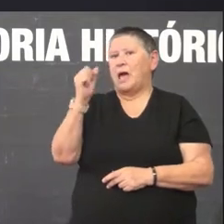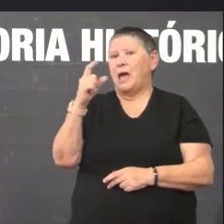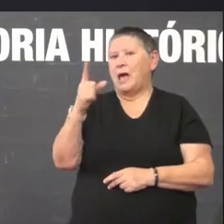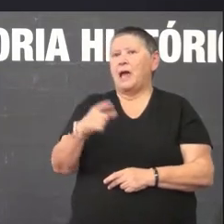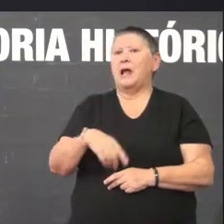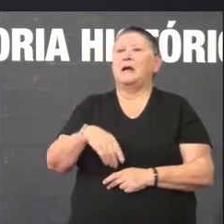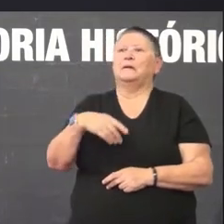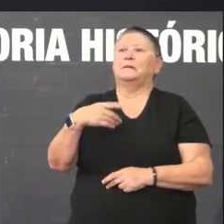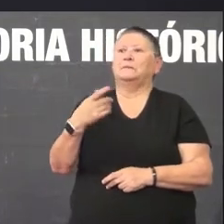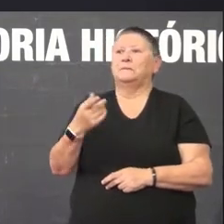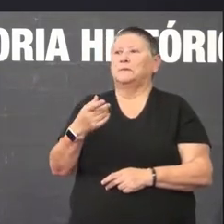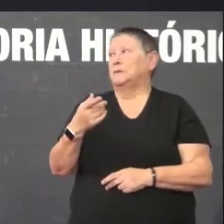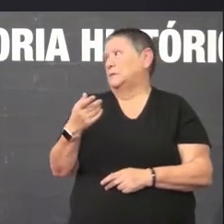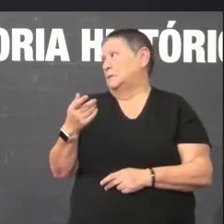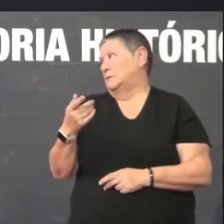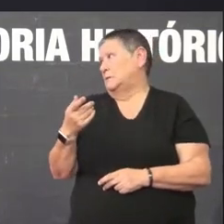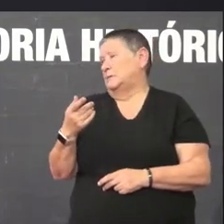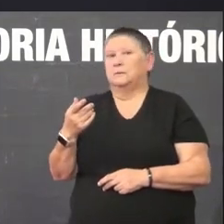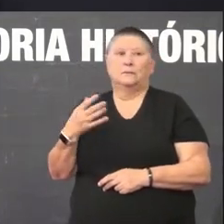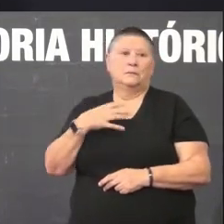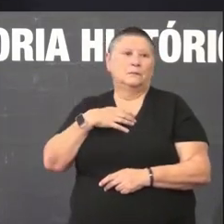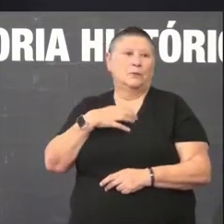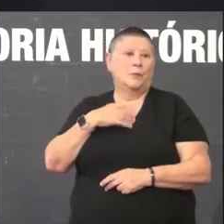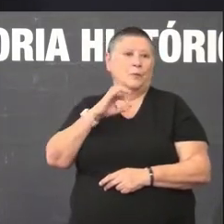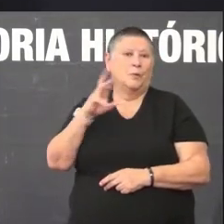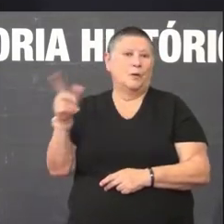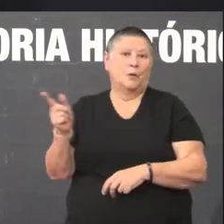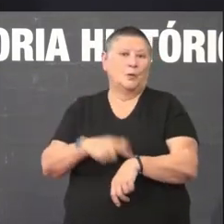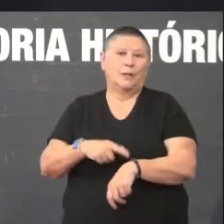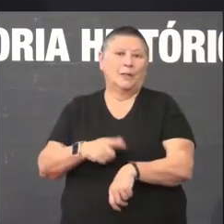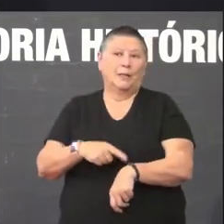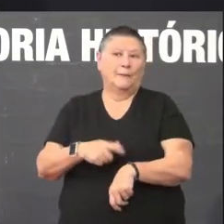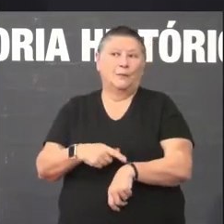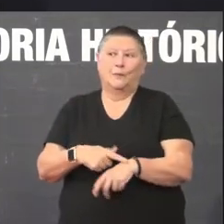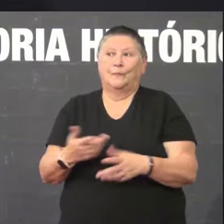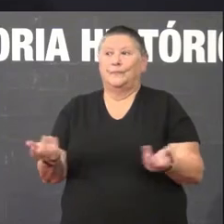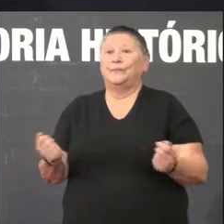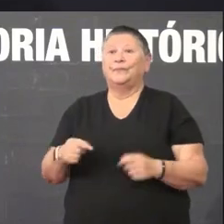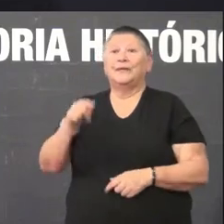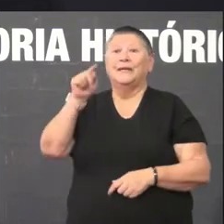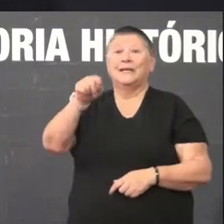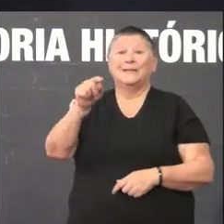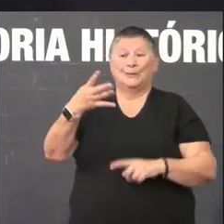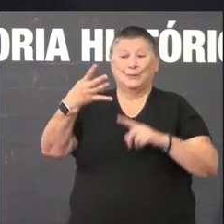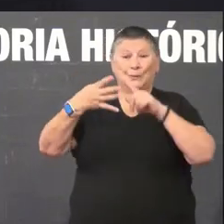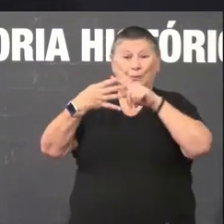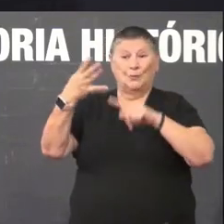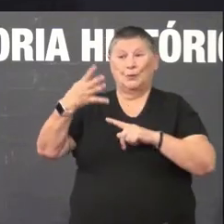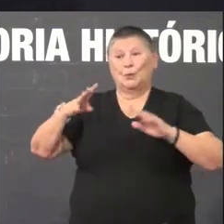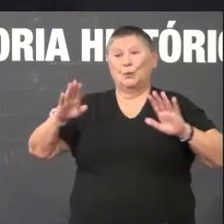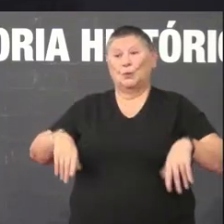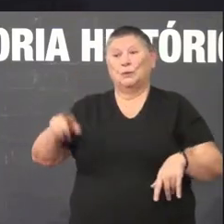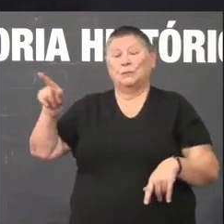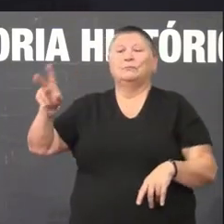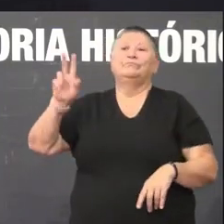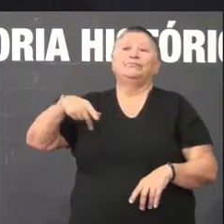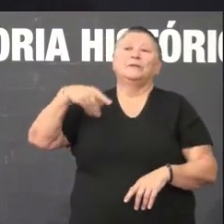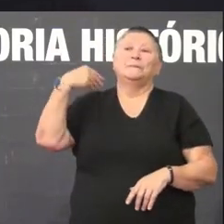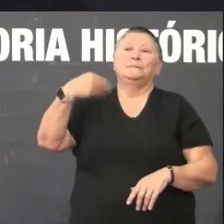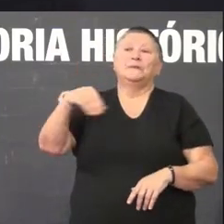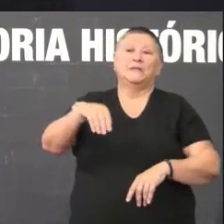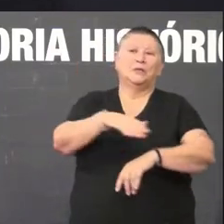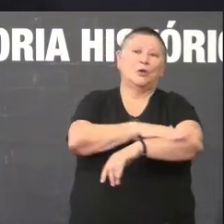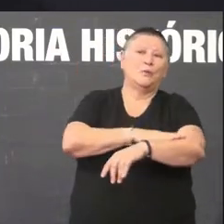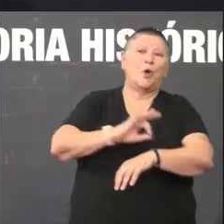Ibáñez, Diego Martínez Barrio, Casaros Quiroga, Azaña, Negrín. Estos cuatro últimos foron ou presidentes do goberno ou presidentes